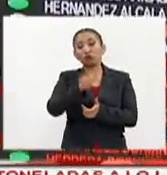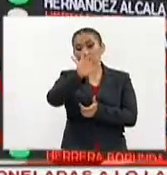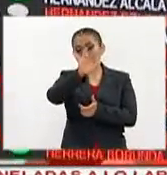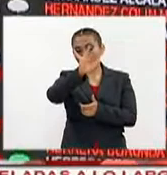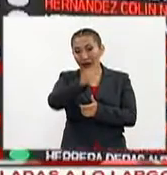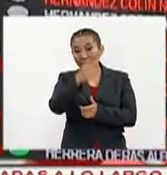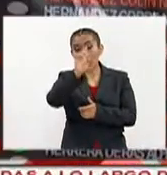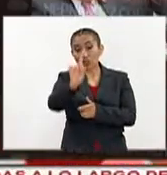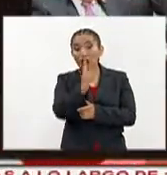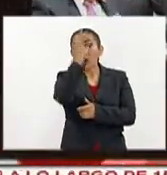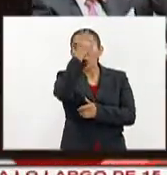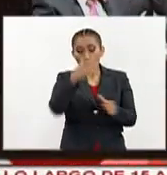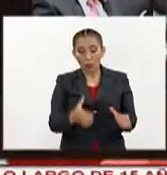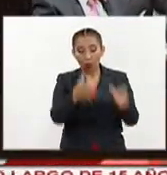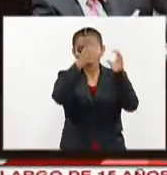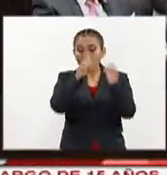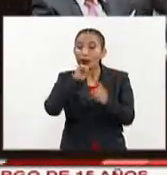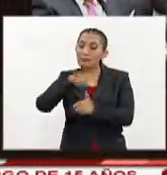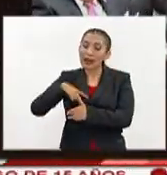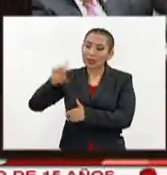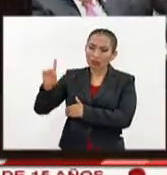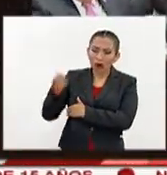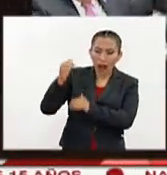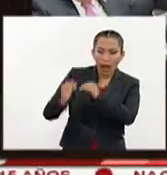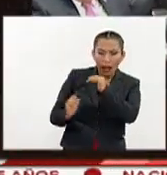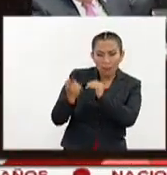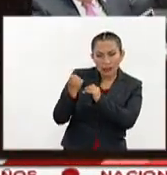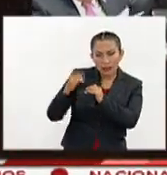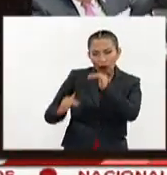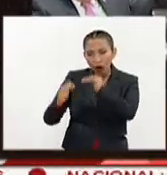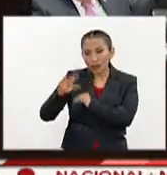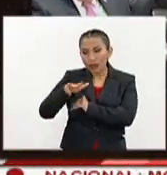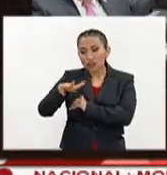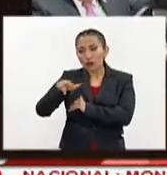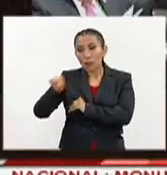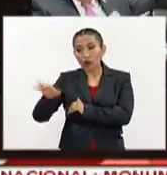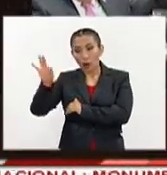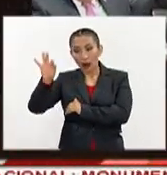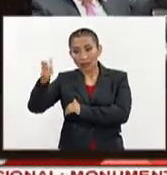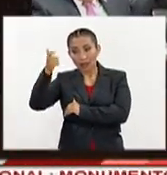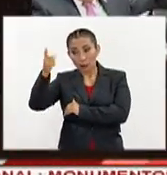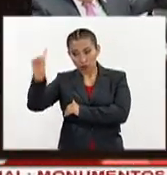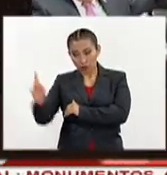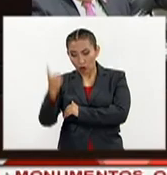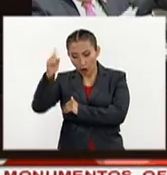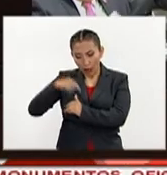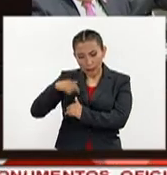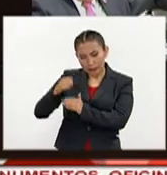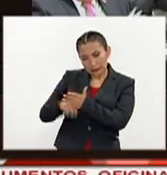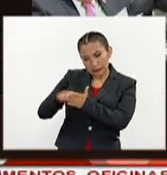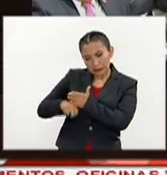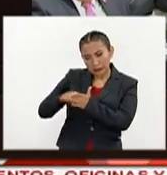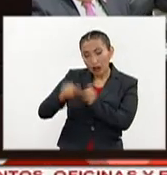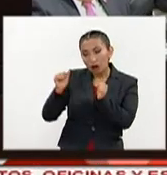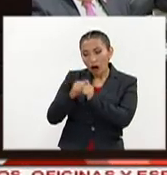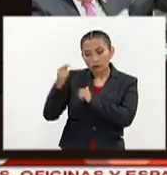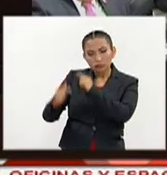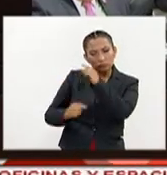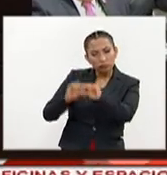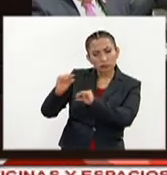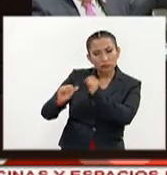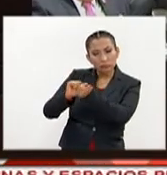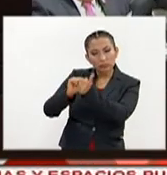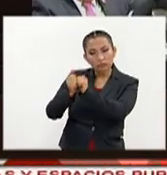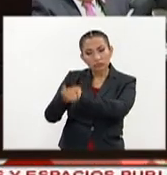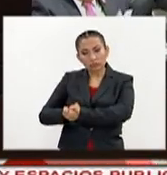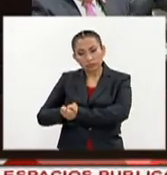$48.50. Se ajustó el tipo de cambio promedio a 18.40 pesos por dólar, en línea con la evolución reciente